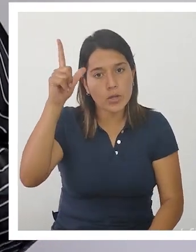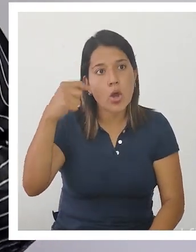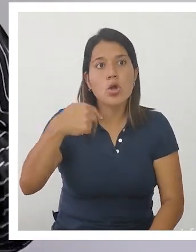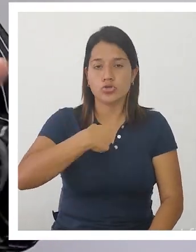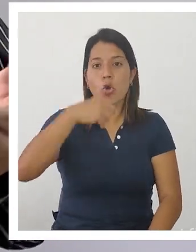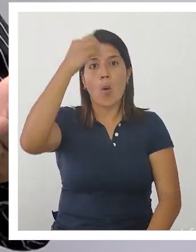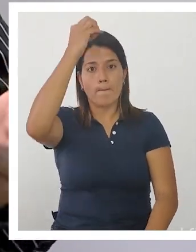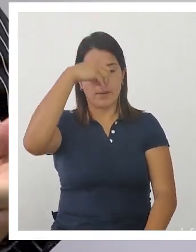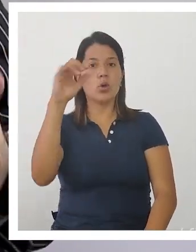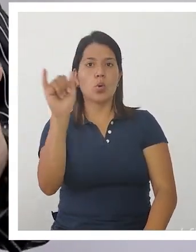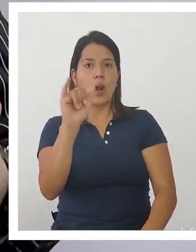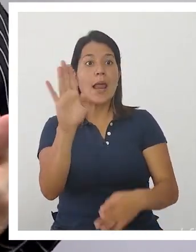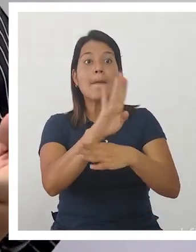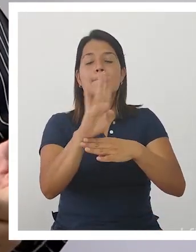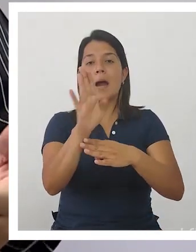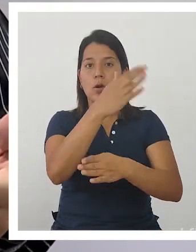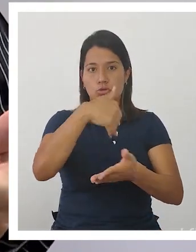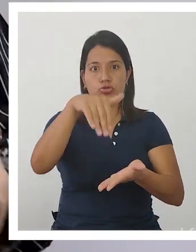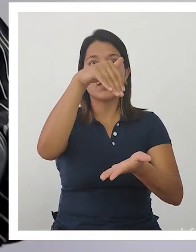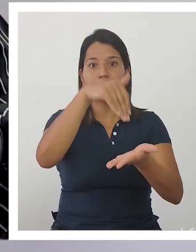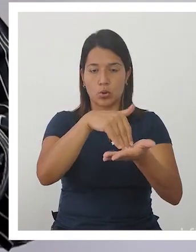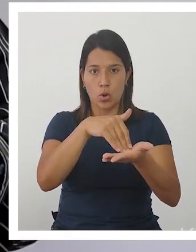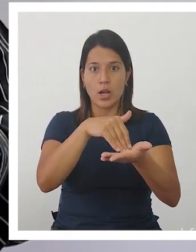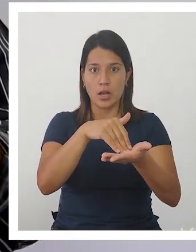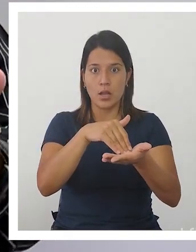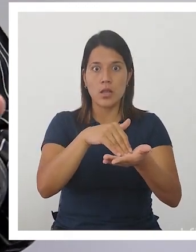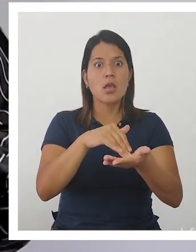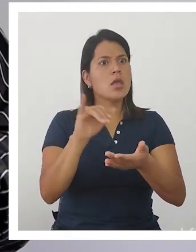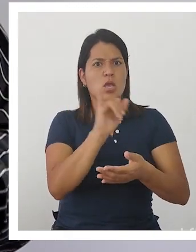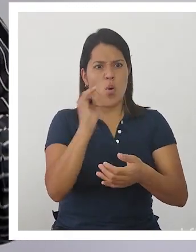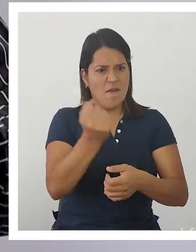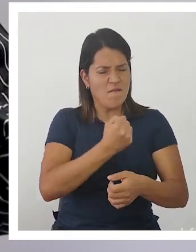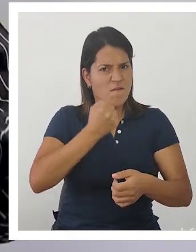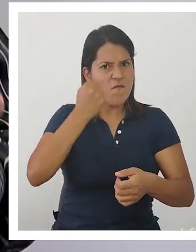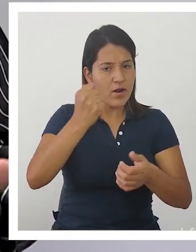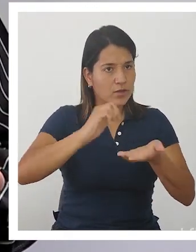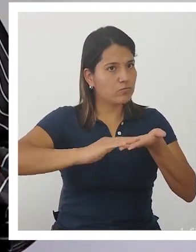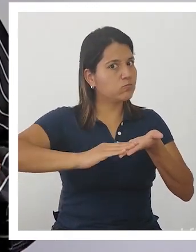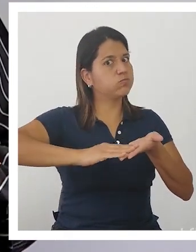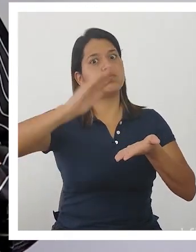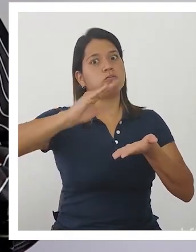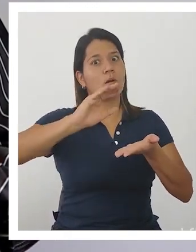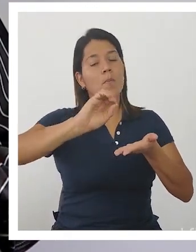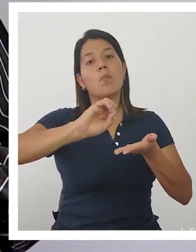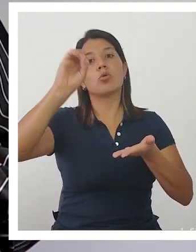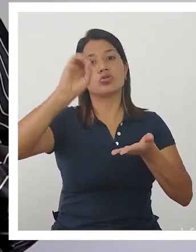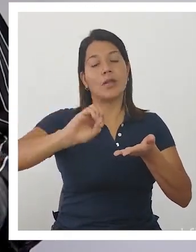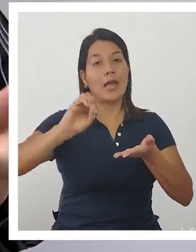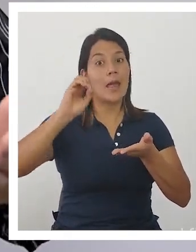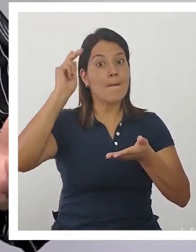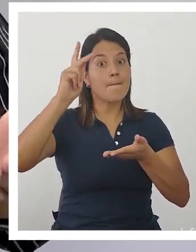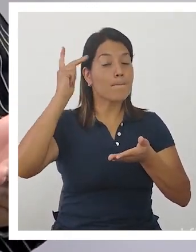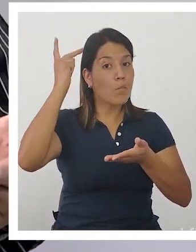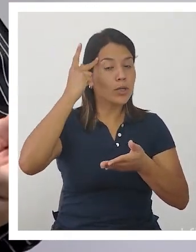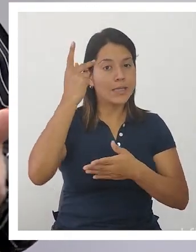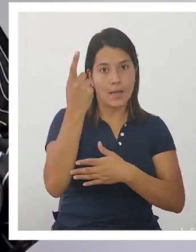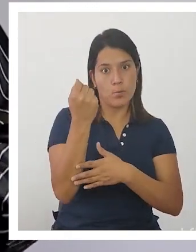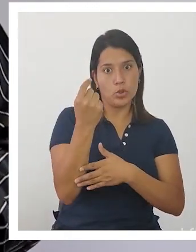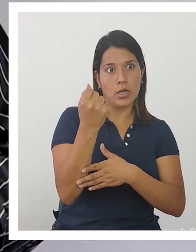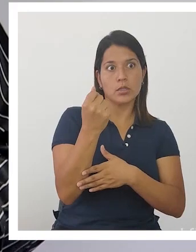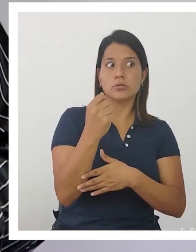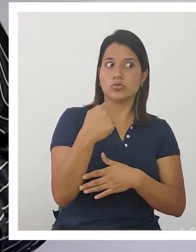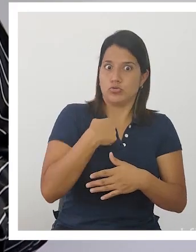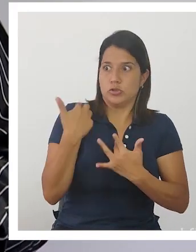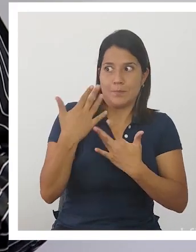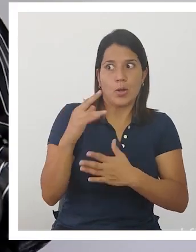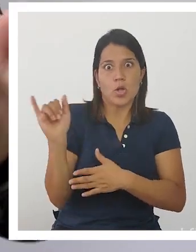el hecho de que el Banco Central, así como fue tan agresivo a la hora de subir las tasas de política monetaria, sea también de agresivo para